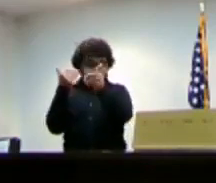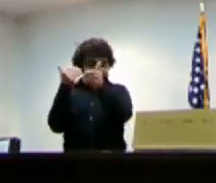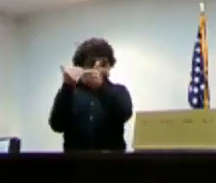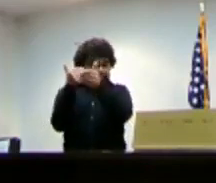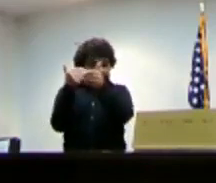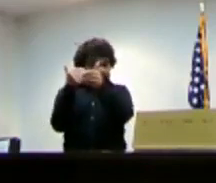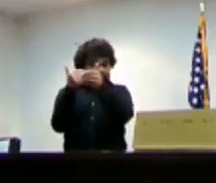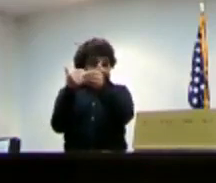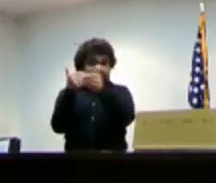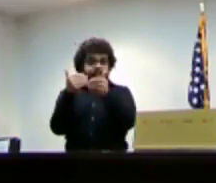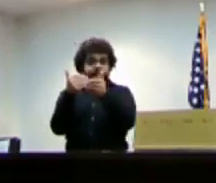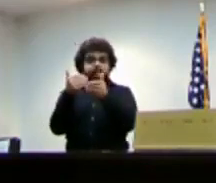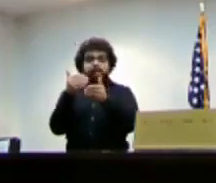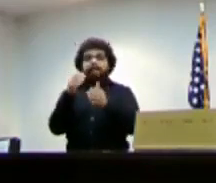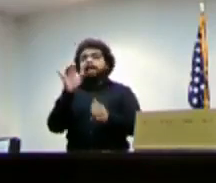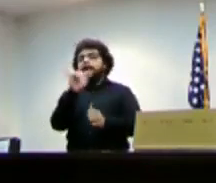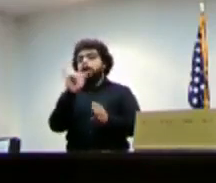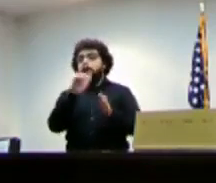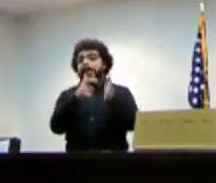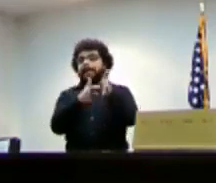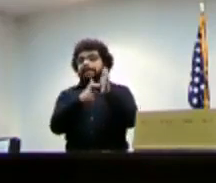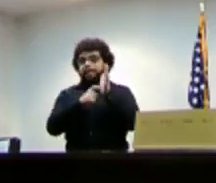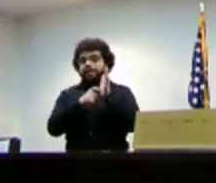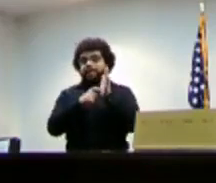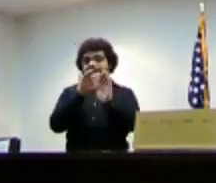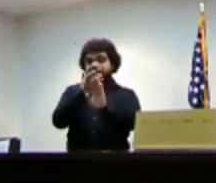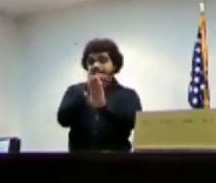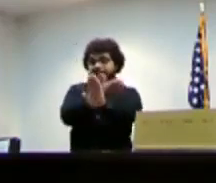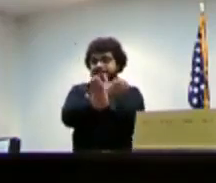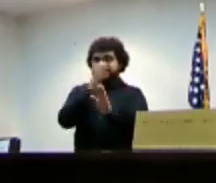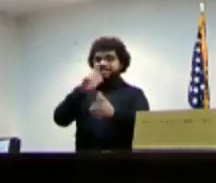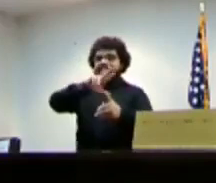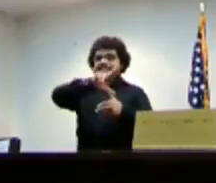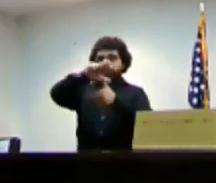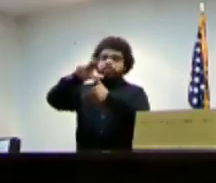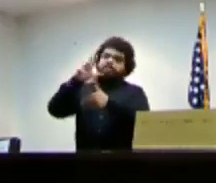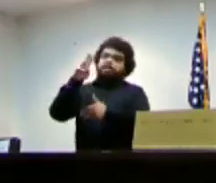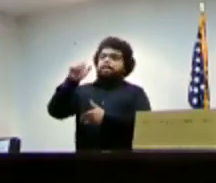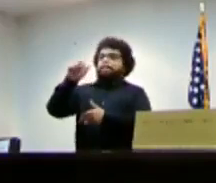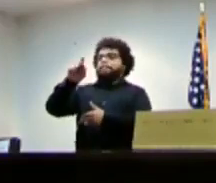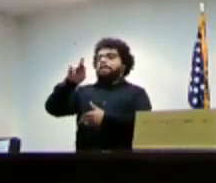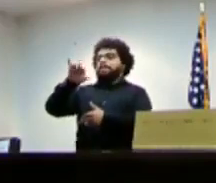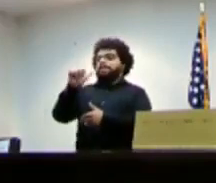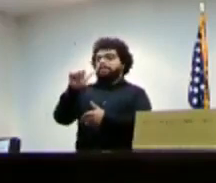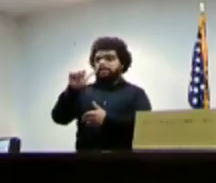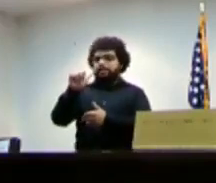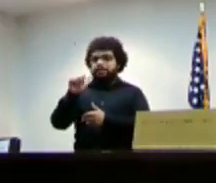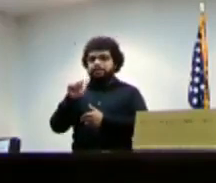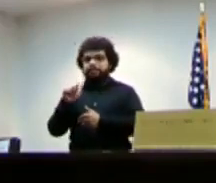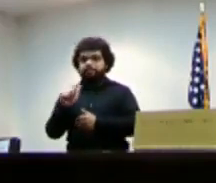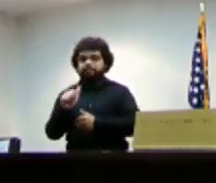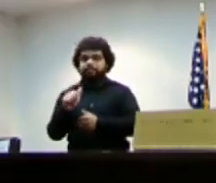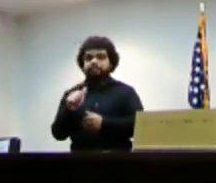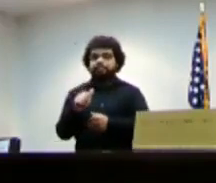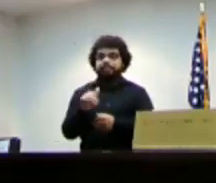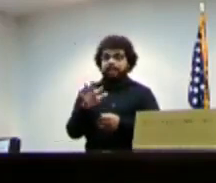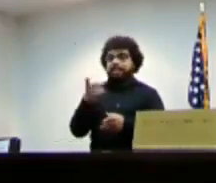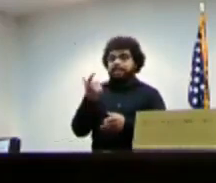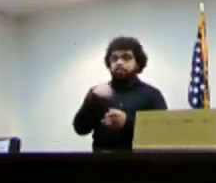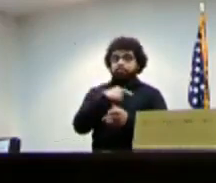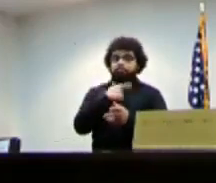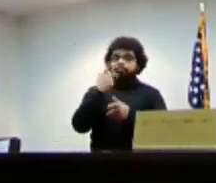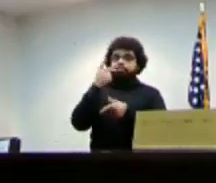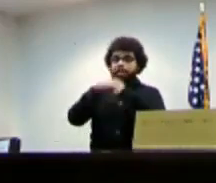que fueron las demandas de energía antes del huracán María. Y llevamos varios años